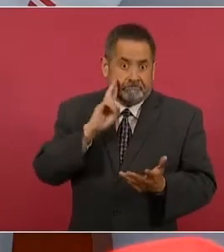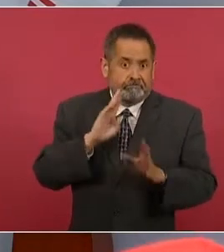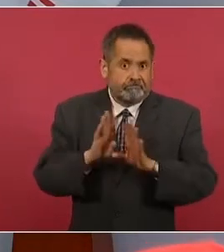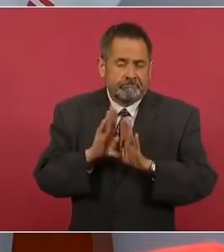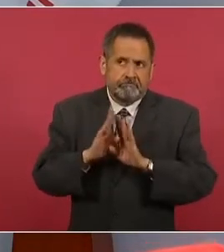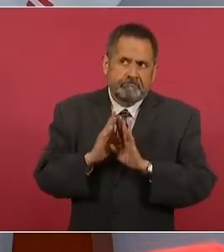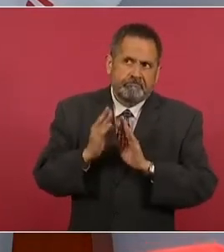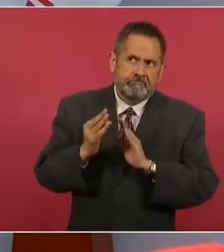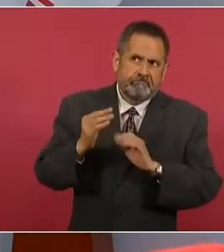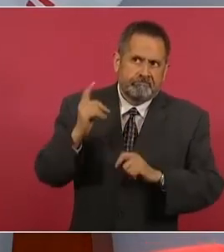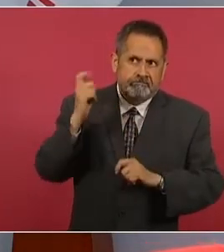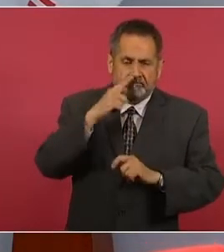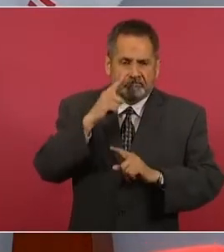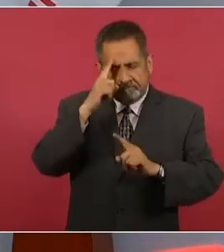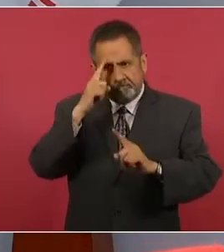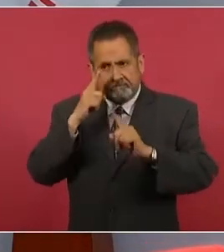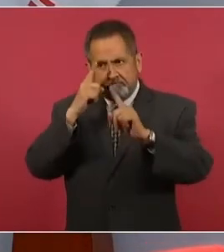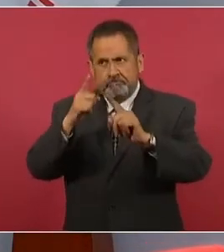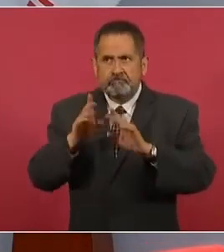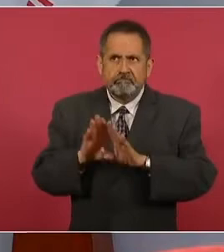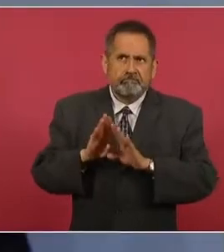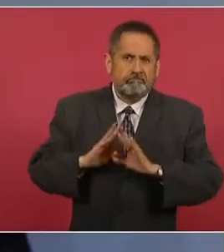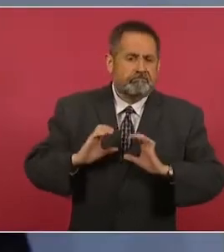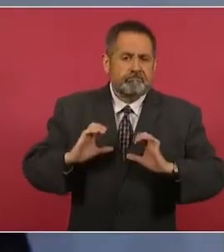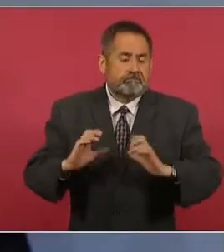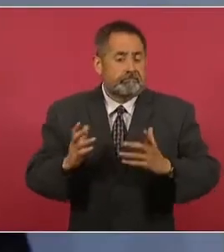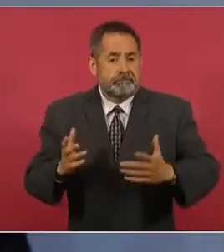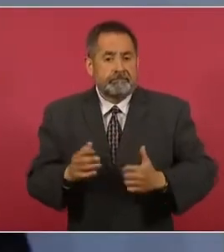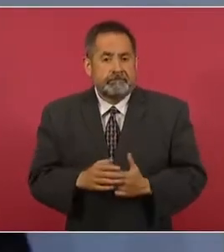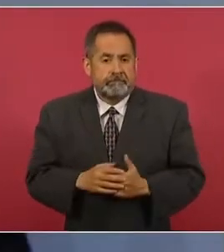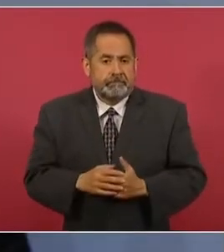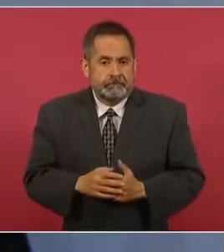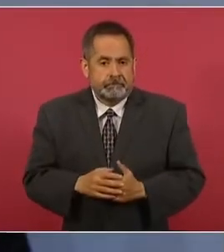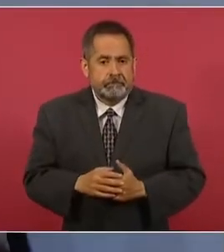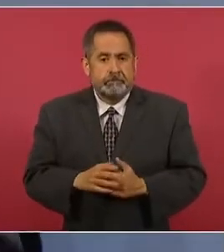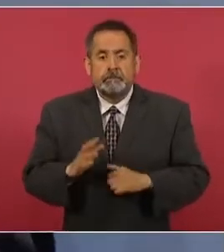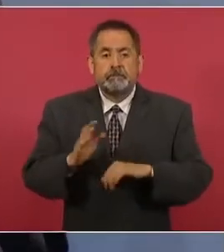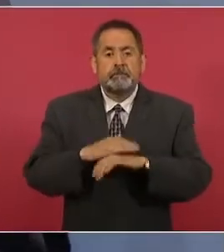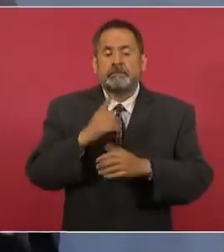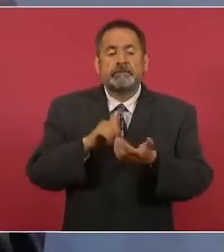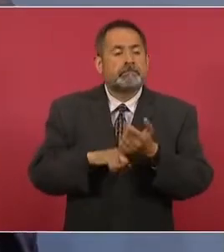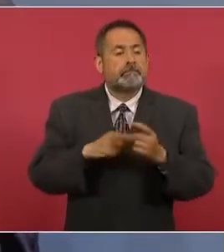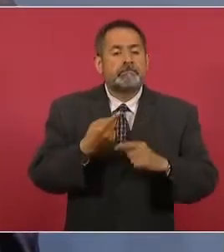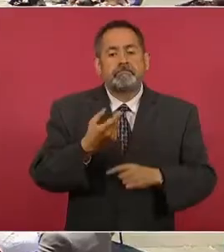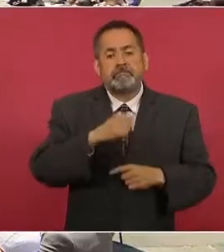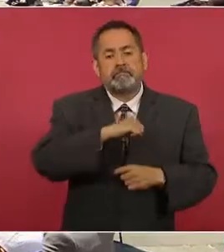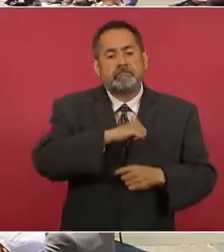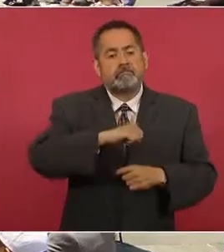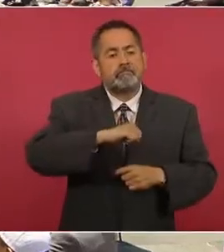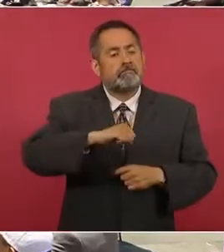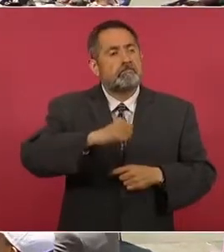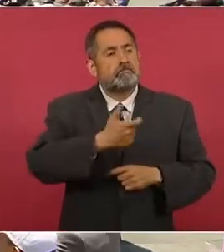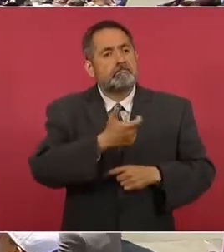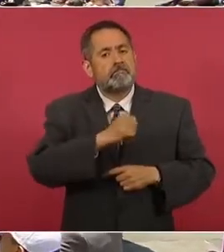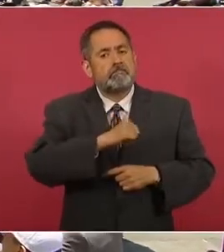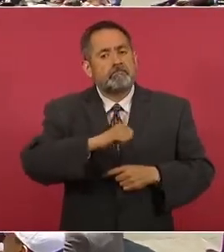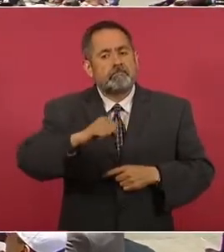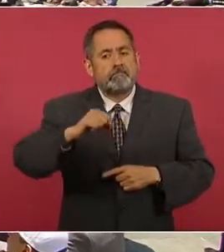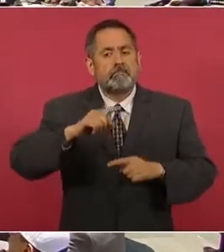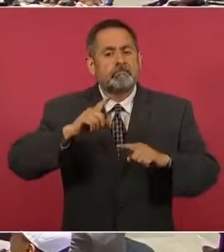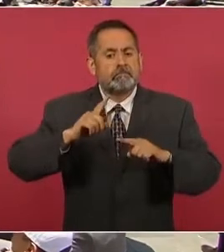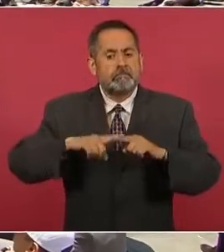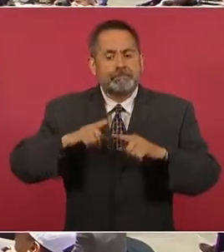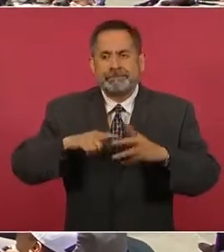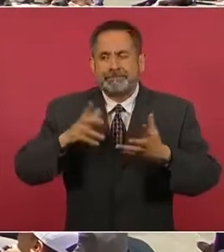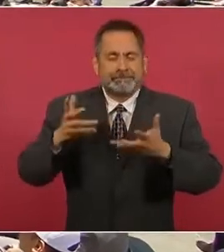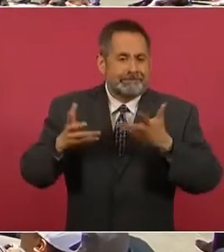enfrentar, es un desafío, es un reto, porque la inflación es un impuesto que